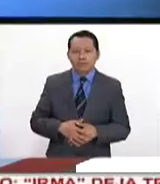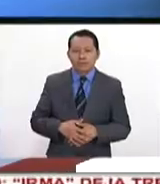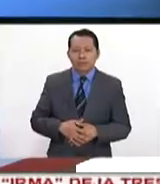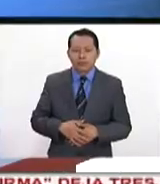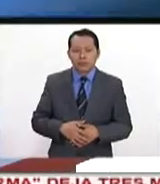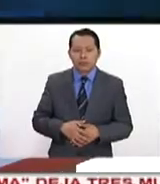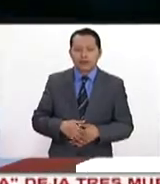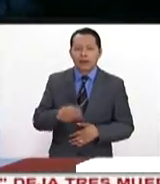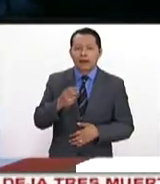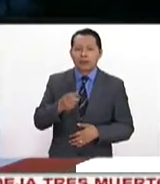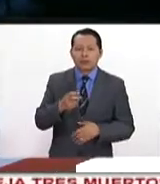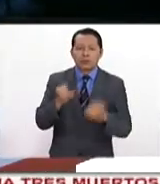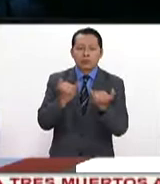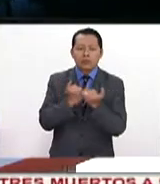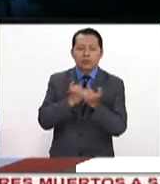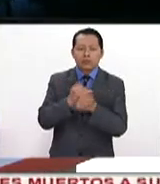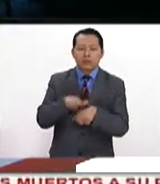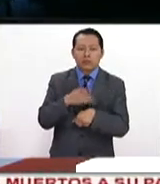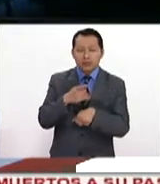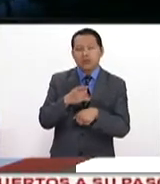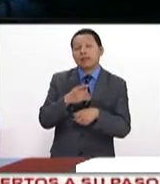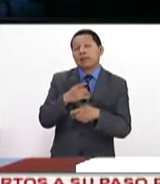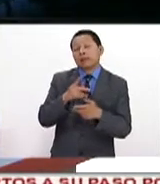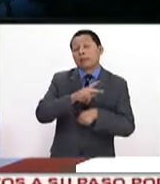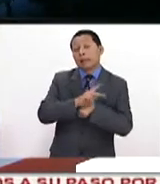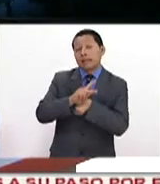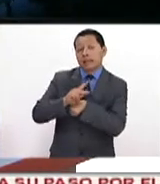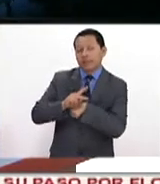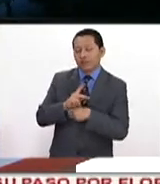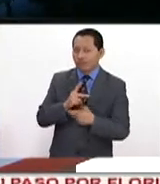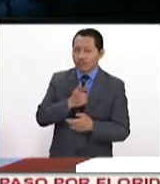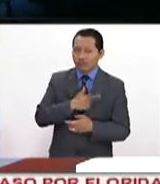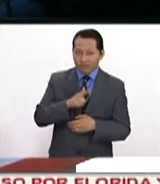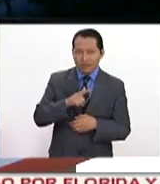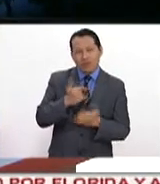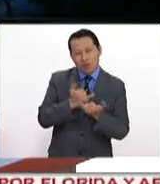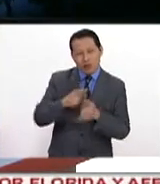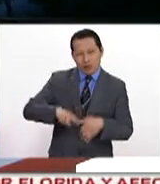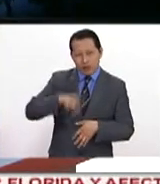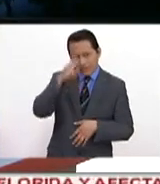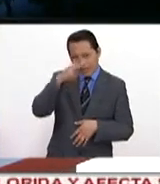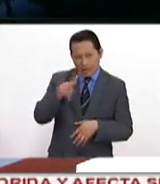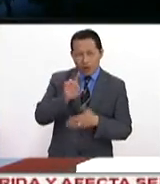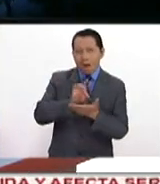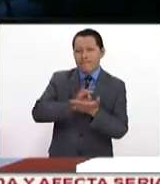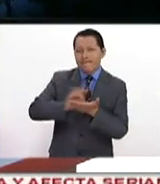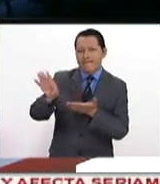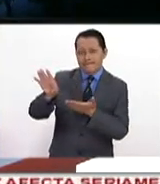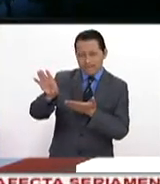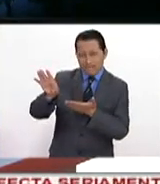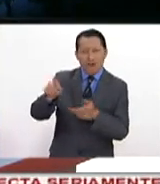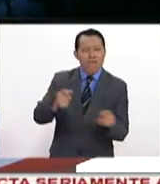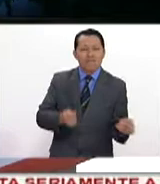Sí, y esto precisamente se suma al descontento internacional, entre ellos la medida del gobierno mexicano de expulsar